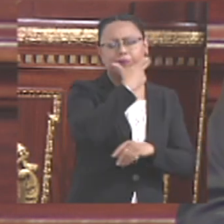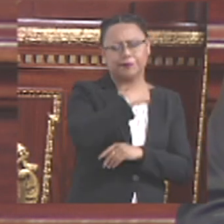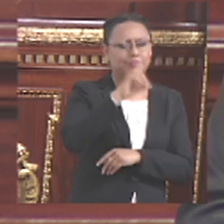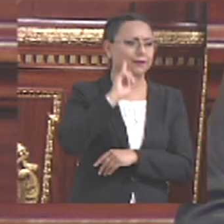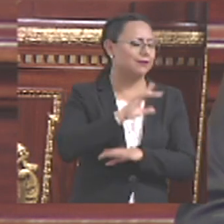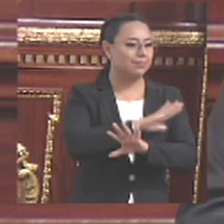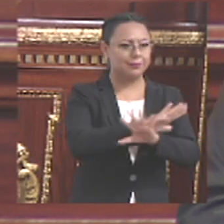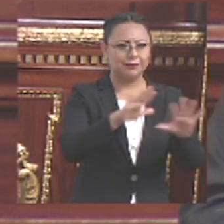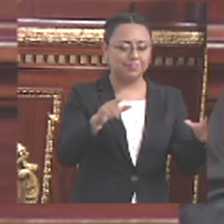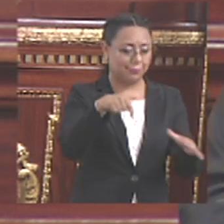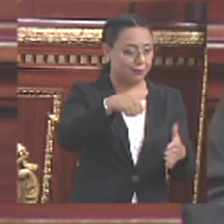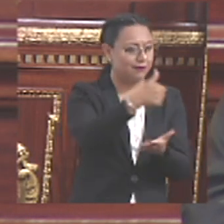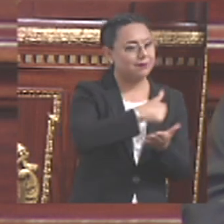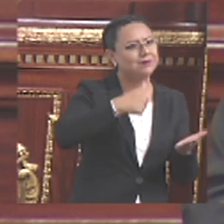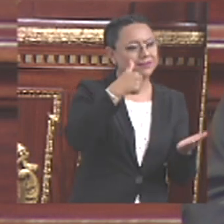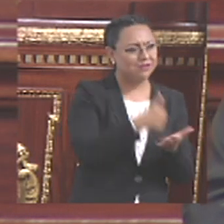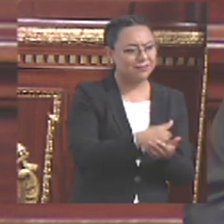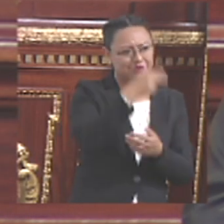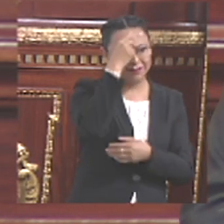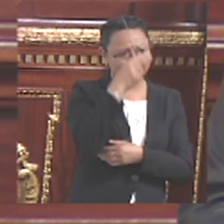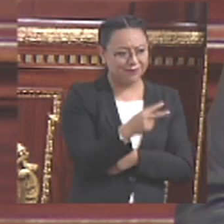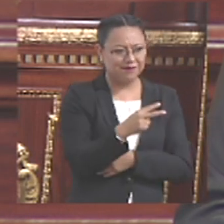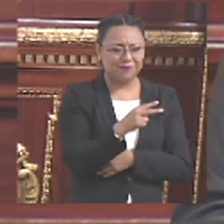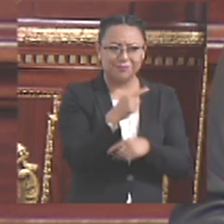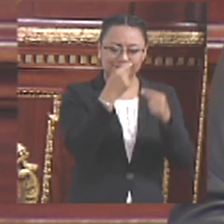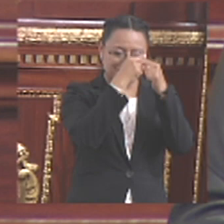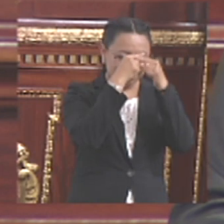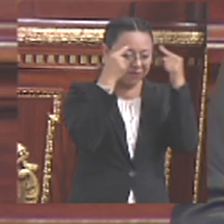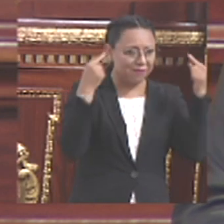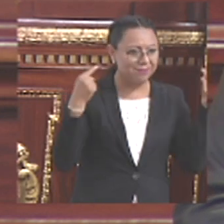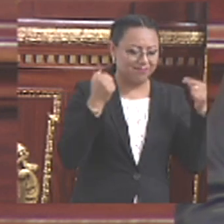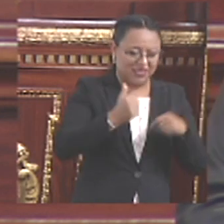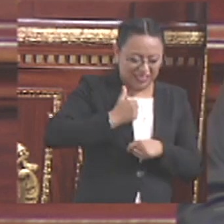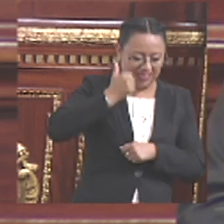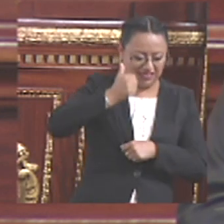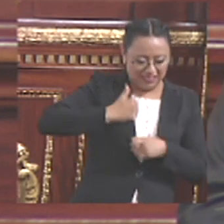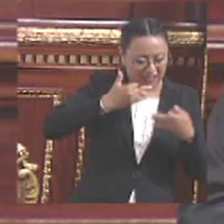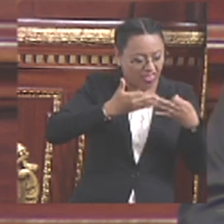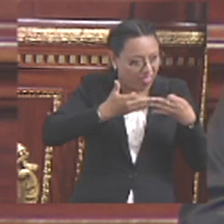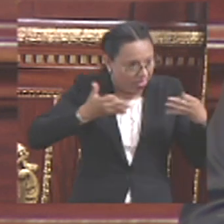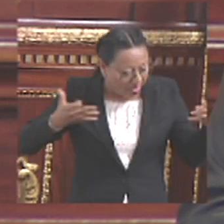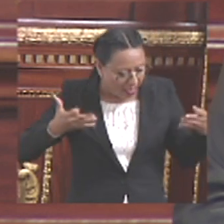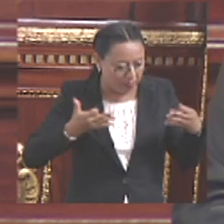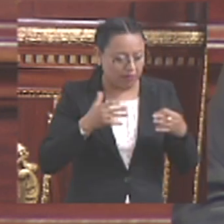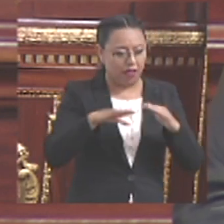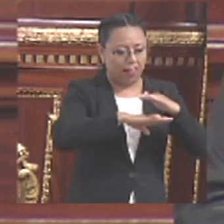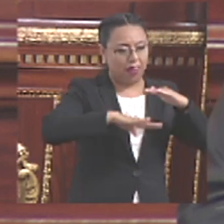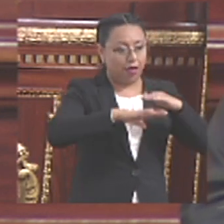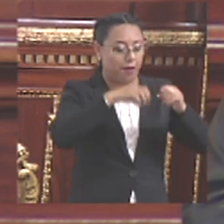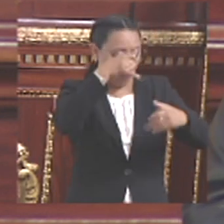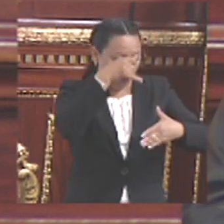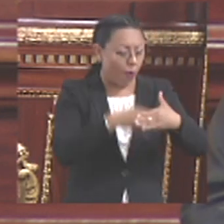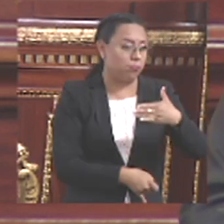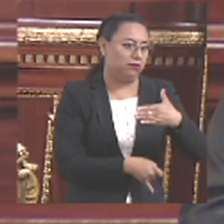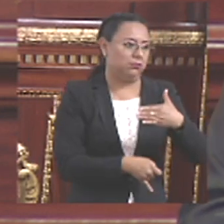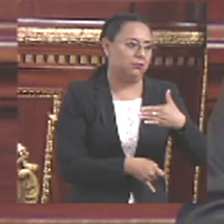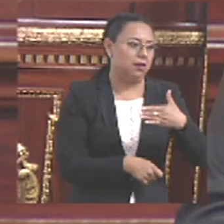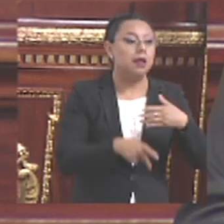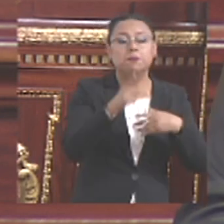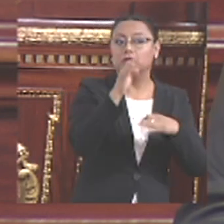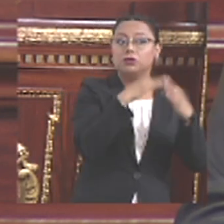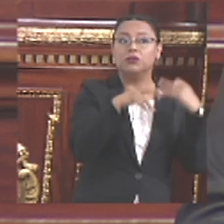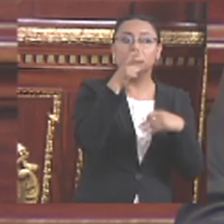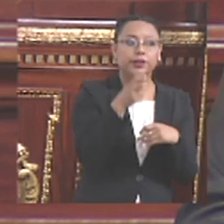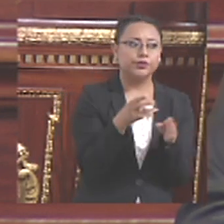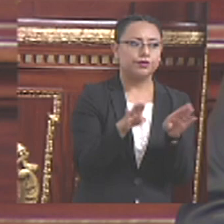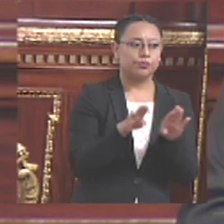de suelo y subsuelo. Quienes vivimos aquí estamos conscientes de la necesidad de vivienda, pero esta debe darse en las mejores